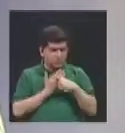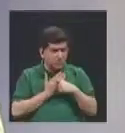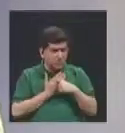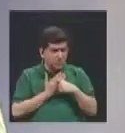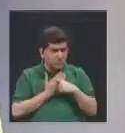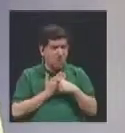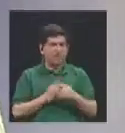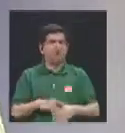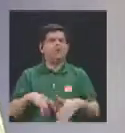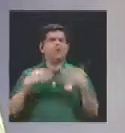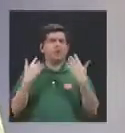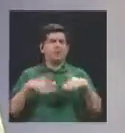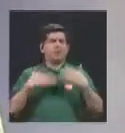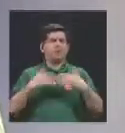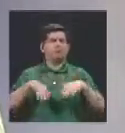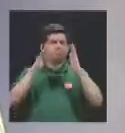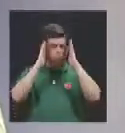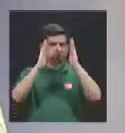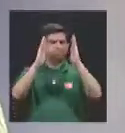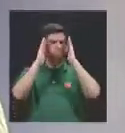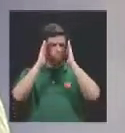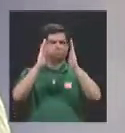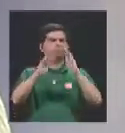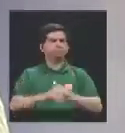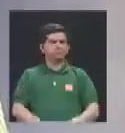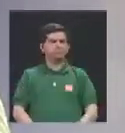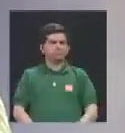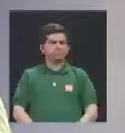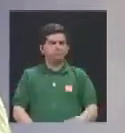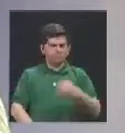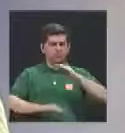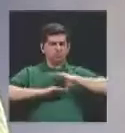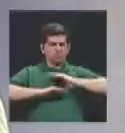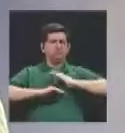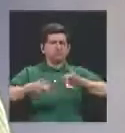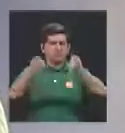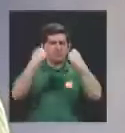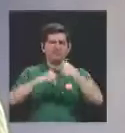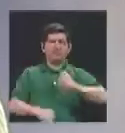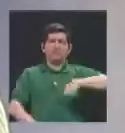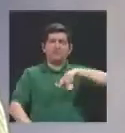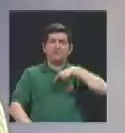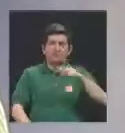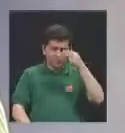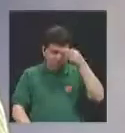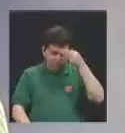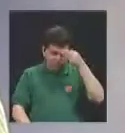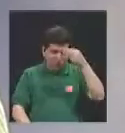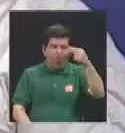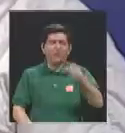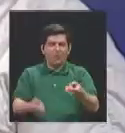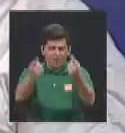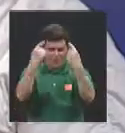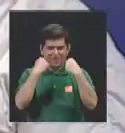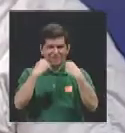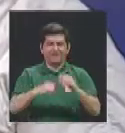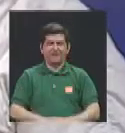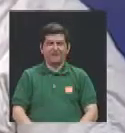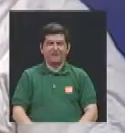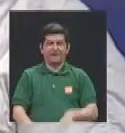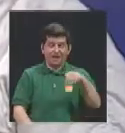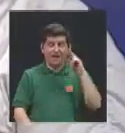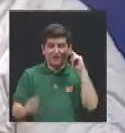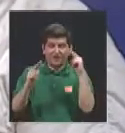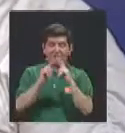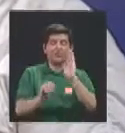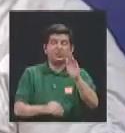este programa es bastante escuchado. Estoy muy satisfecho de estar acá. Para nosotros es un honor también que usted esté aquí